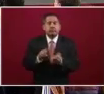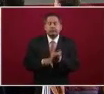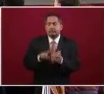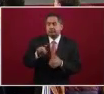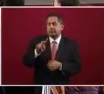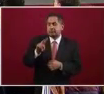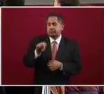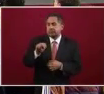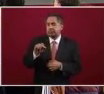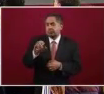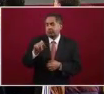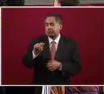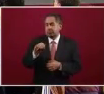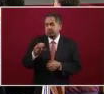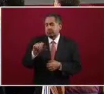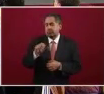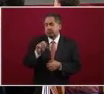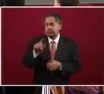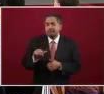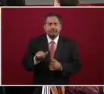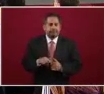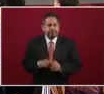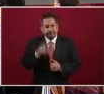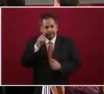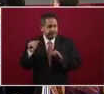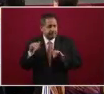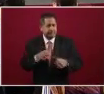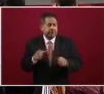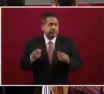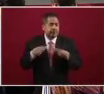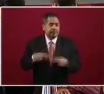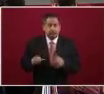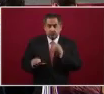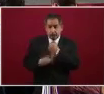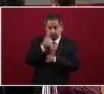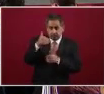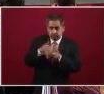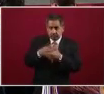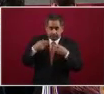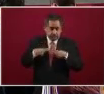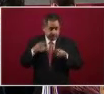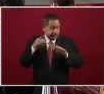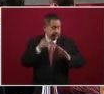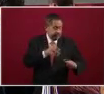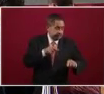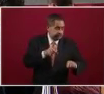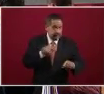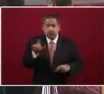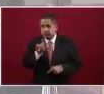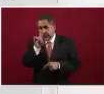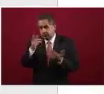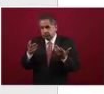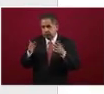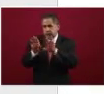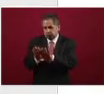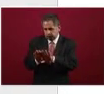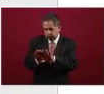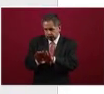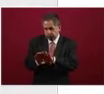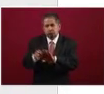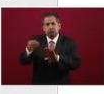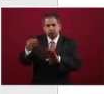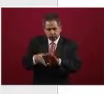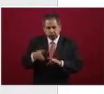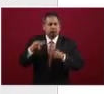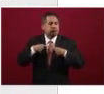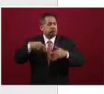gustaría darle una breve síntesis. Tuvimos una afluencia de más de 11,000 visitantes. El lunes es un día que está cerrado en Los Pinos, a pesar de estar cerrado la